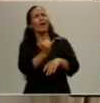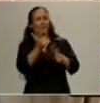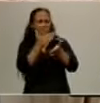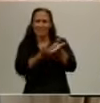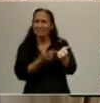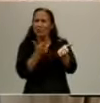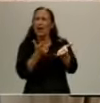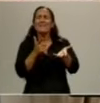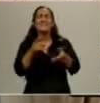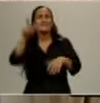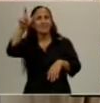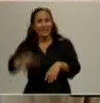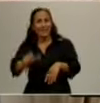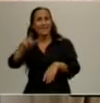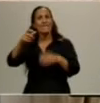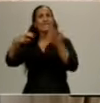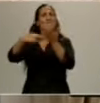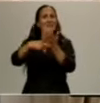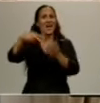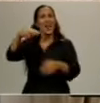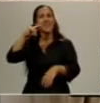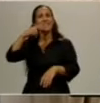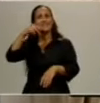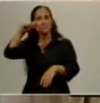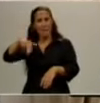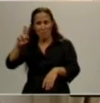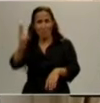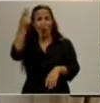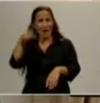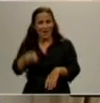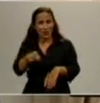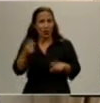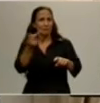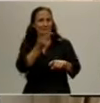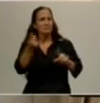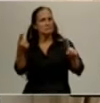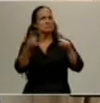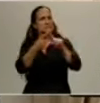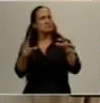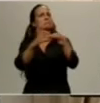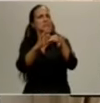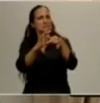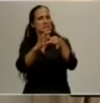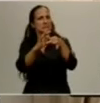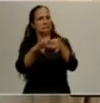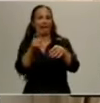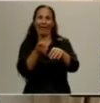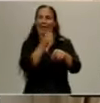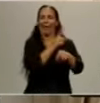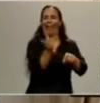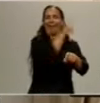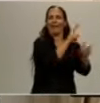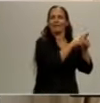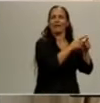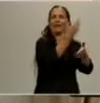la muerte del fiscal Nisman están directamente vinculadas con antecedente del memorándum de